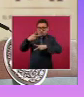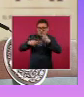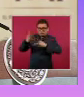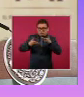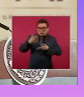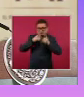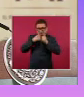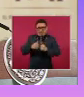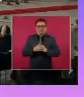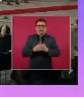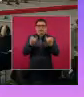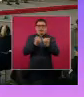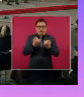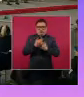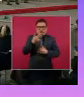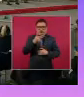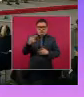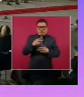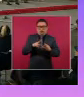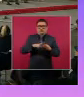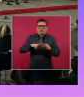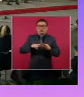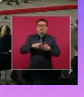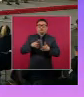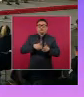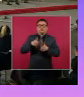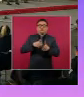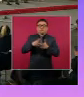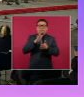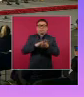Los hoteles Tren Maya enriquecerán las